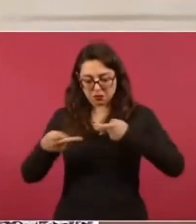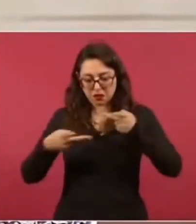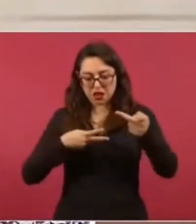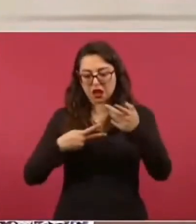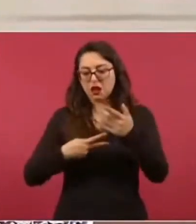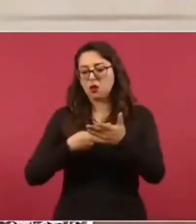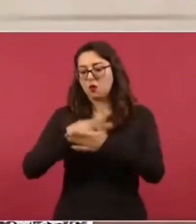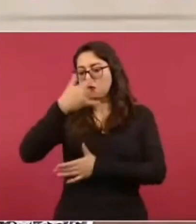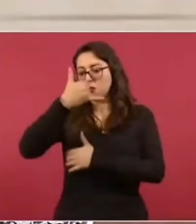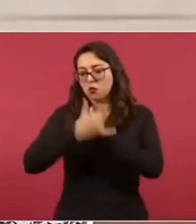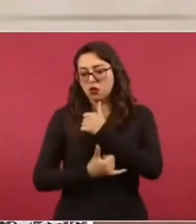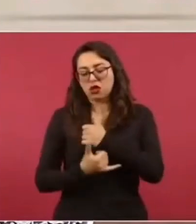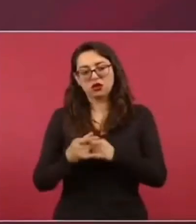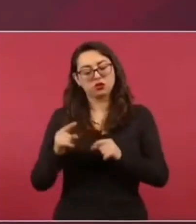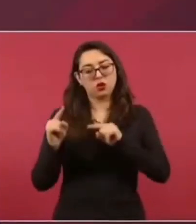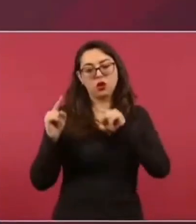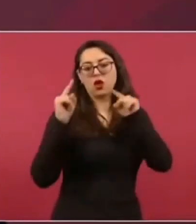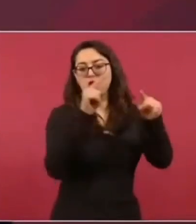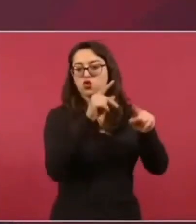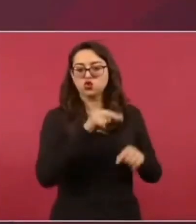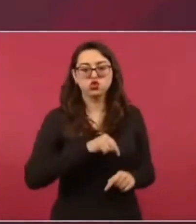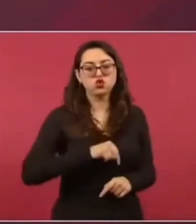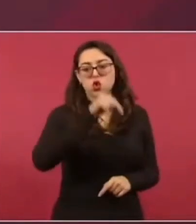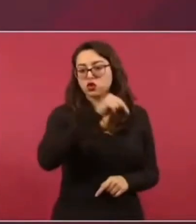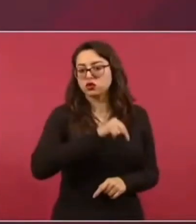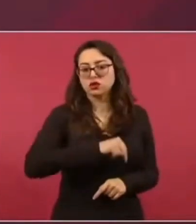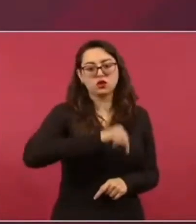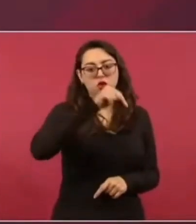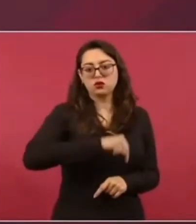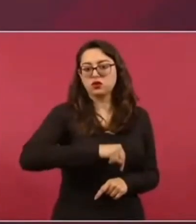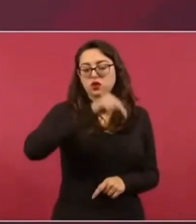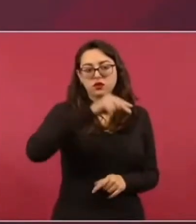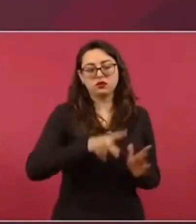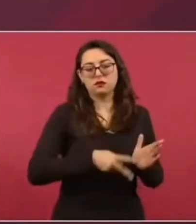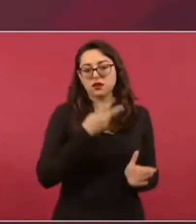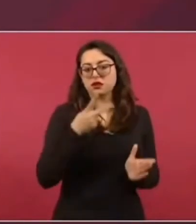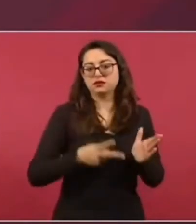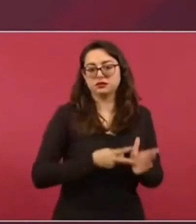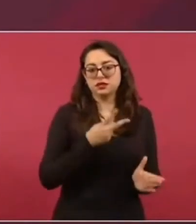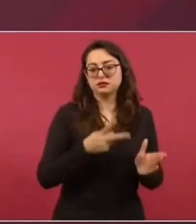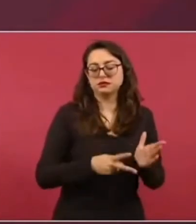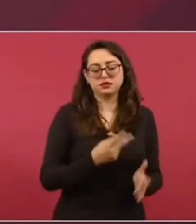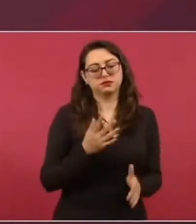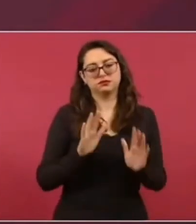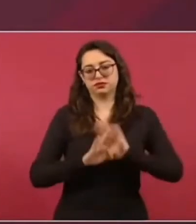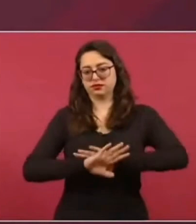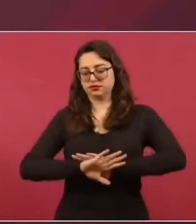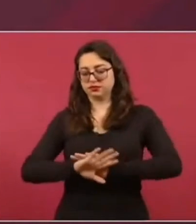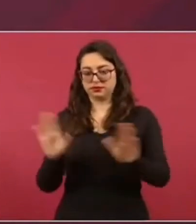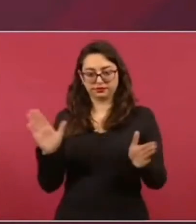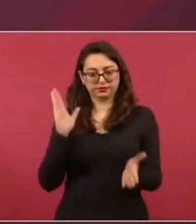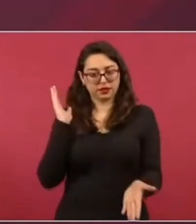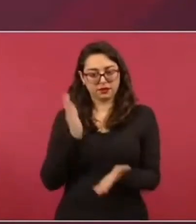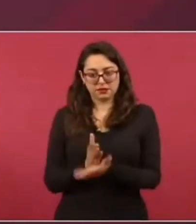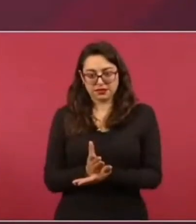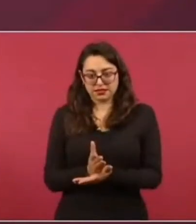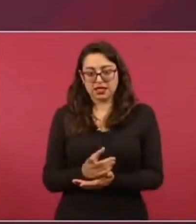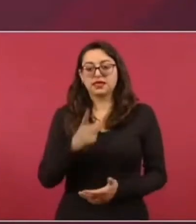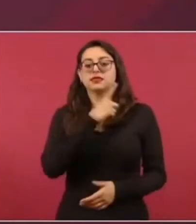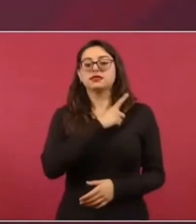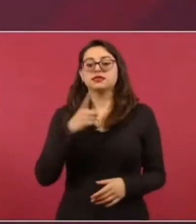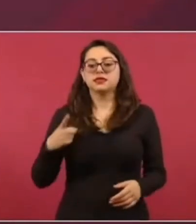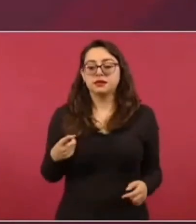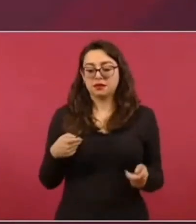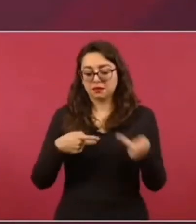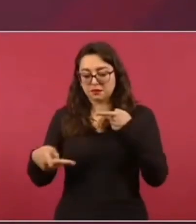sucediendo lo que pasaba, que la gente por necesidad tenía